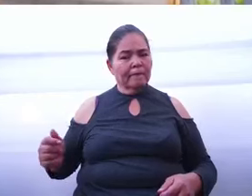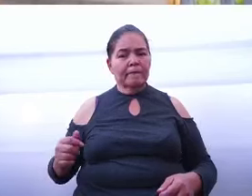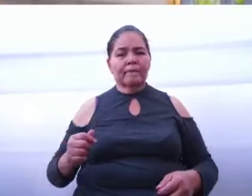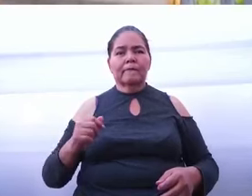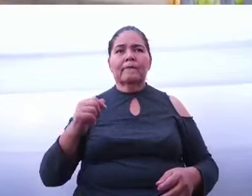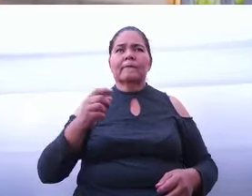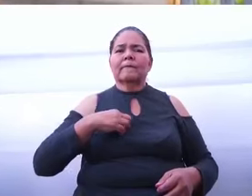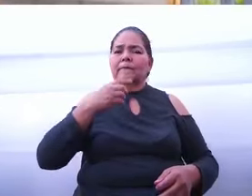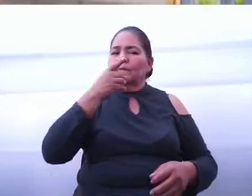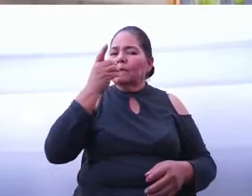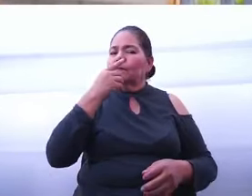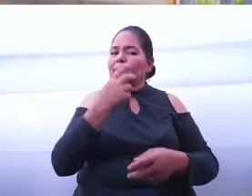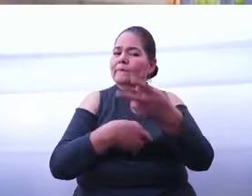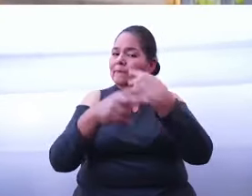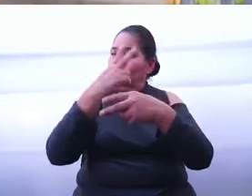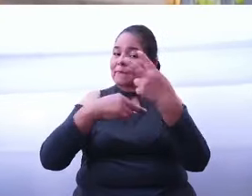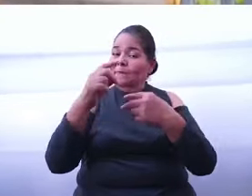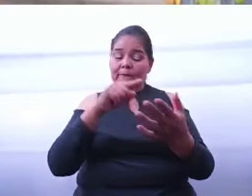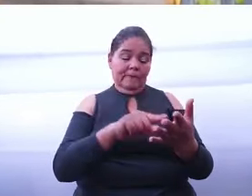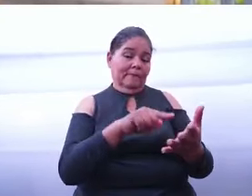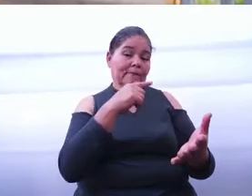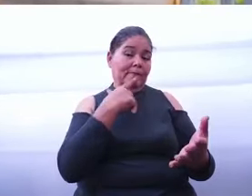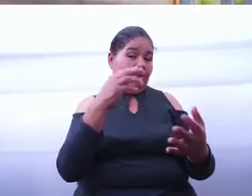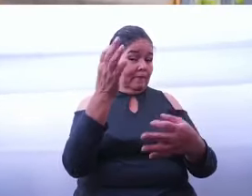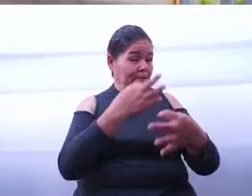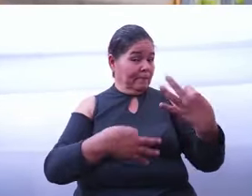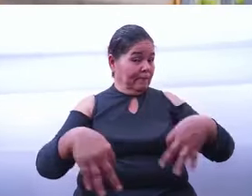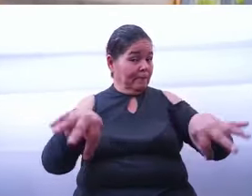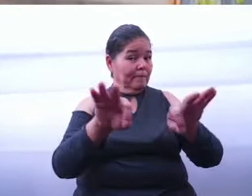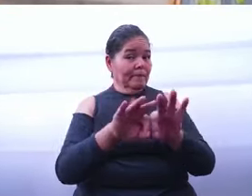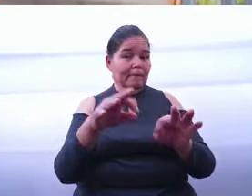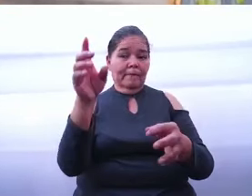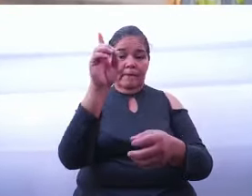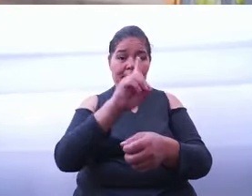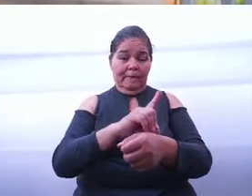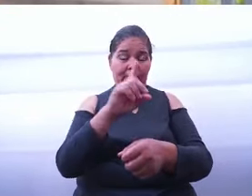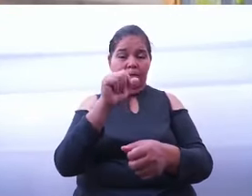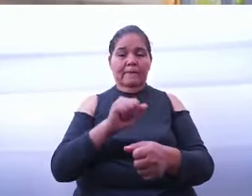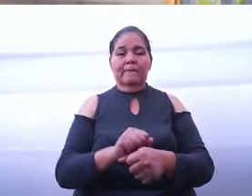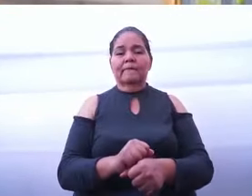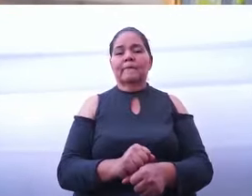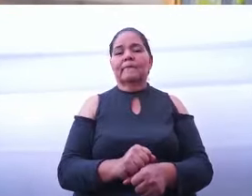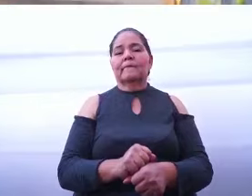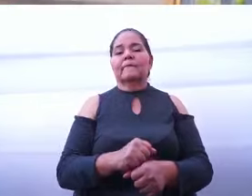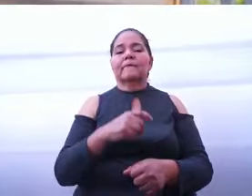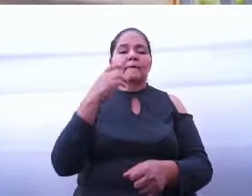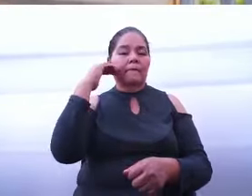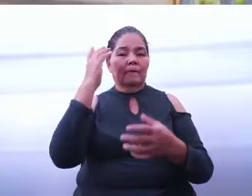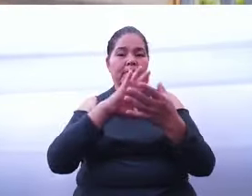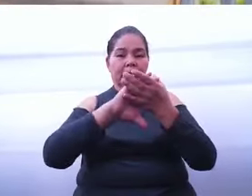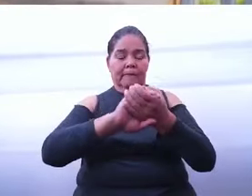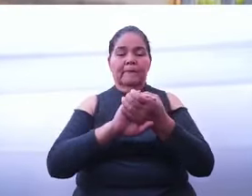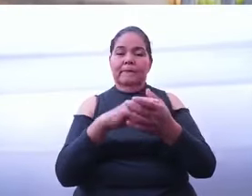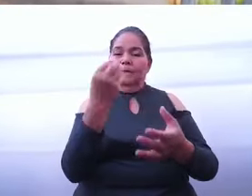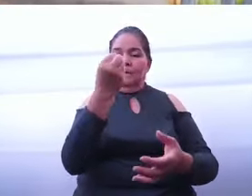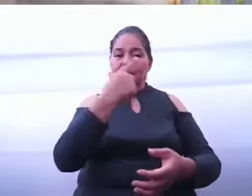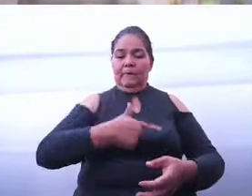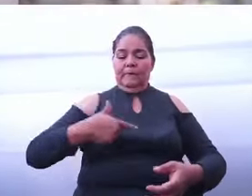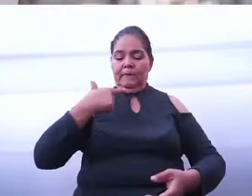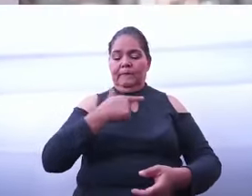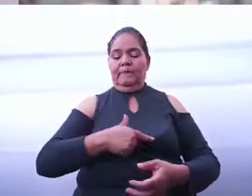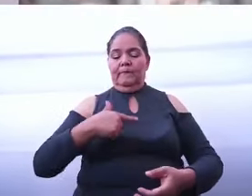a Celaya en un día tan importante como el que hoy nos convoca. Quiero saludar con muchísimo gusto